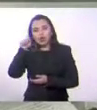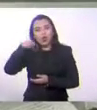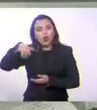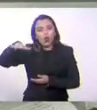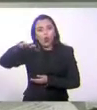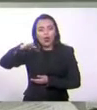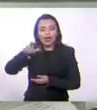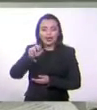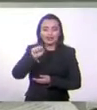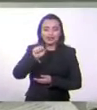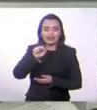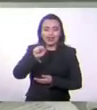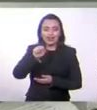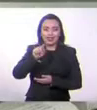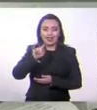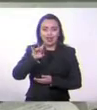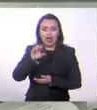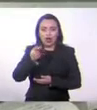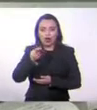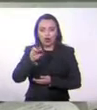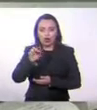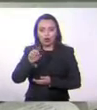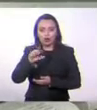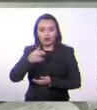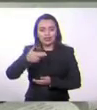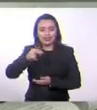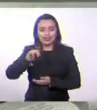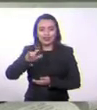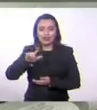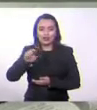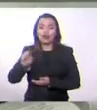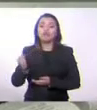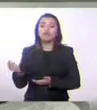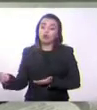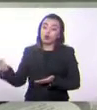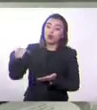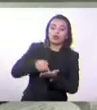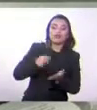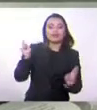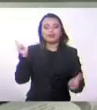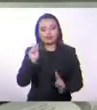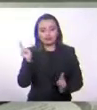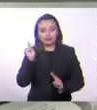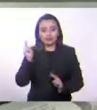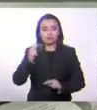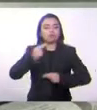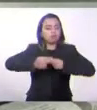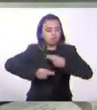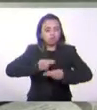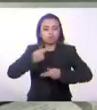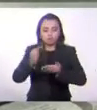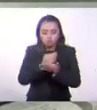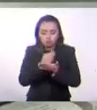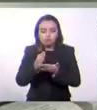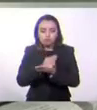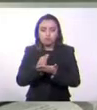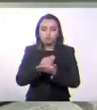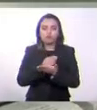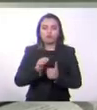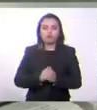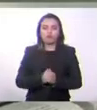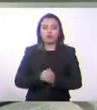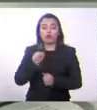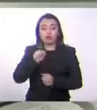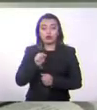actividad literaria corrió paralela a la militancia revolucionaria. Formó parte de la llamada Generación